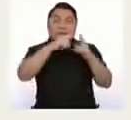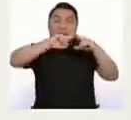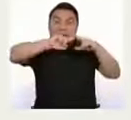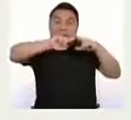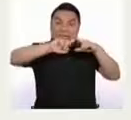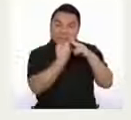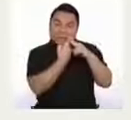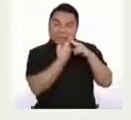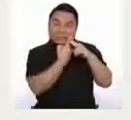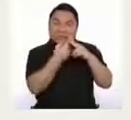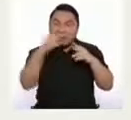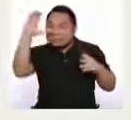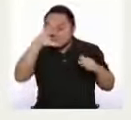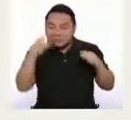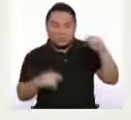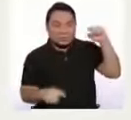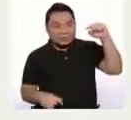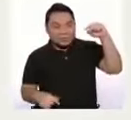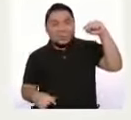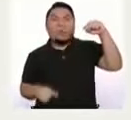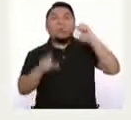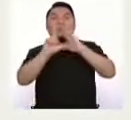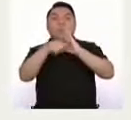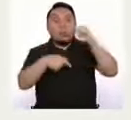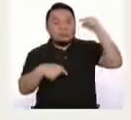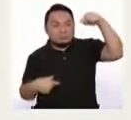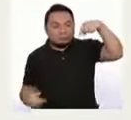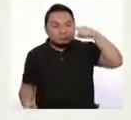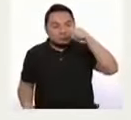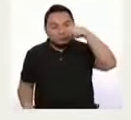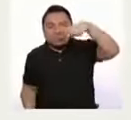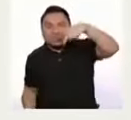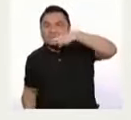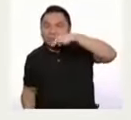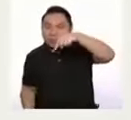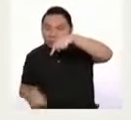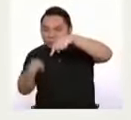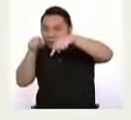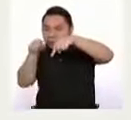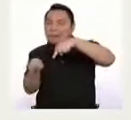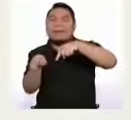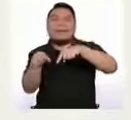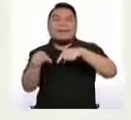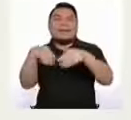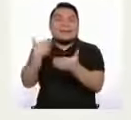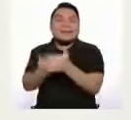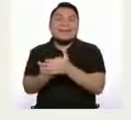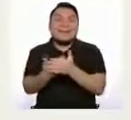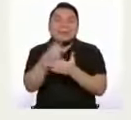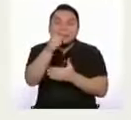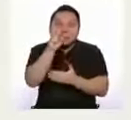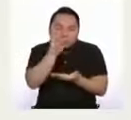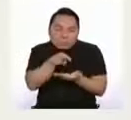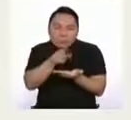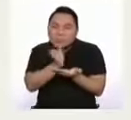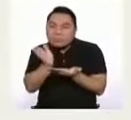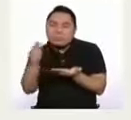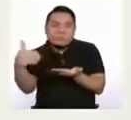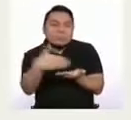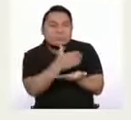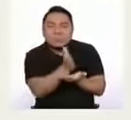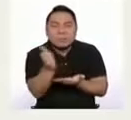para empezar la búsqueda. Luego, tenemos que seguir las indicaciones tal como dice. Y ser muy